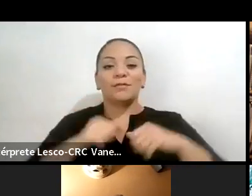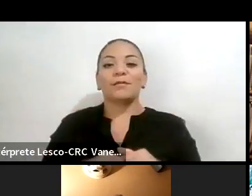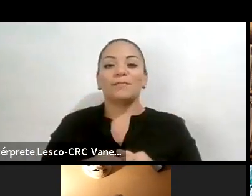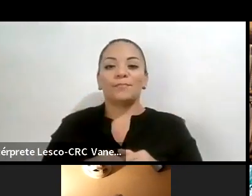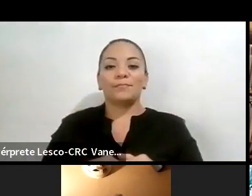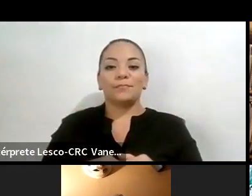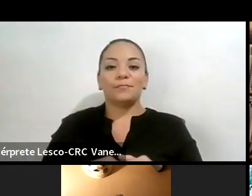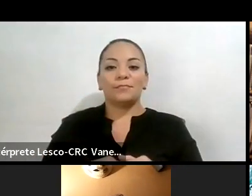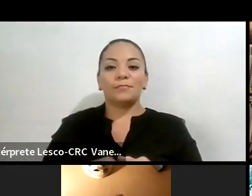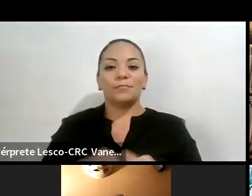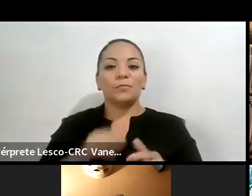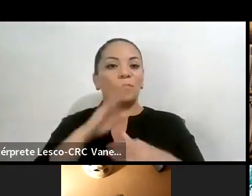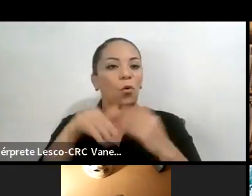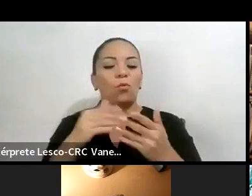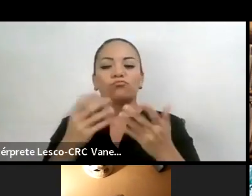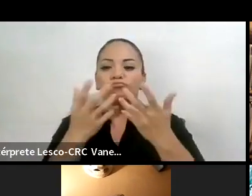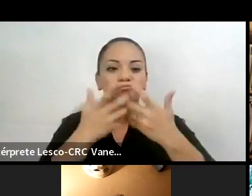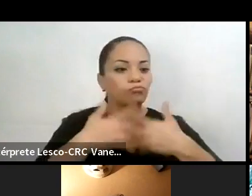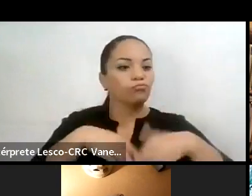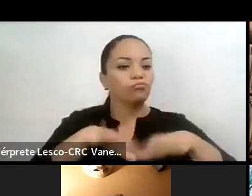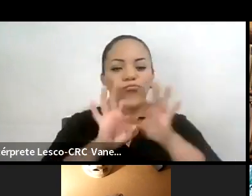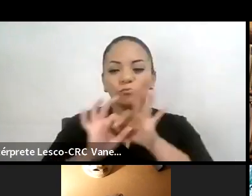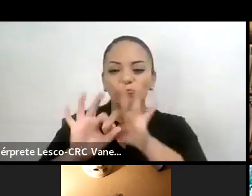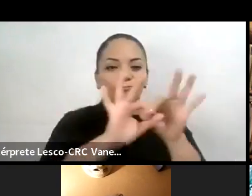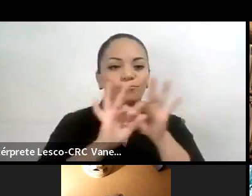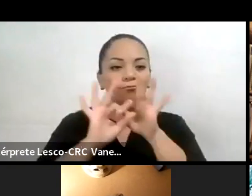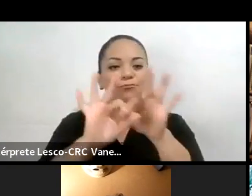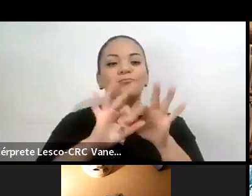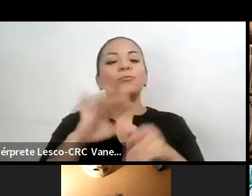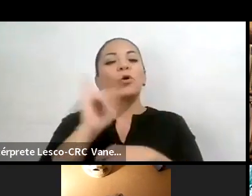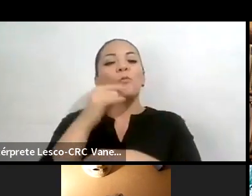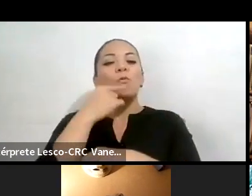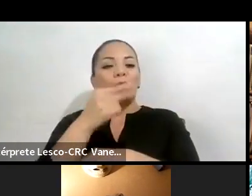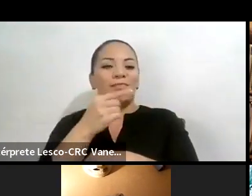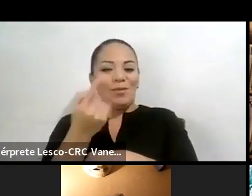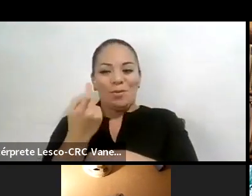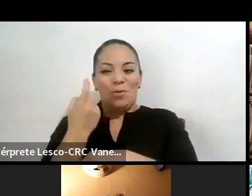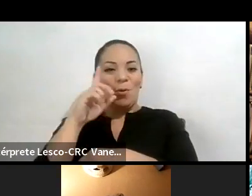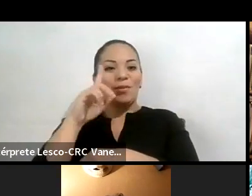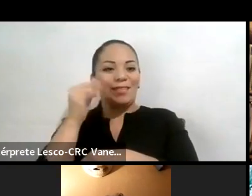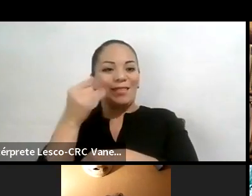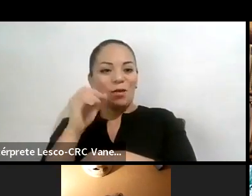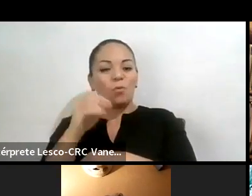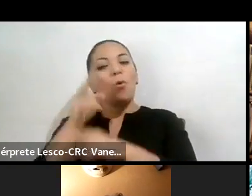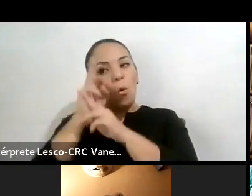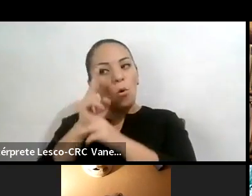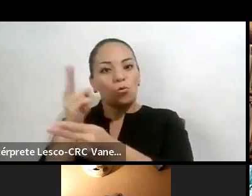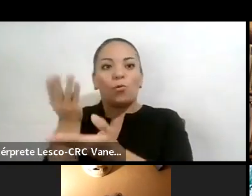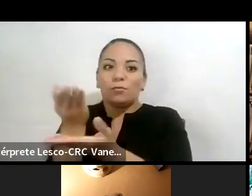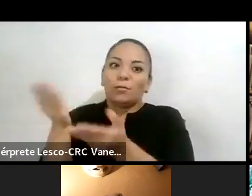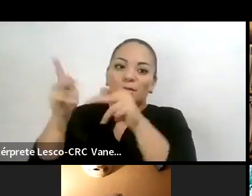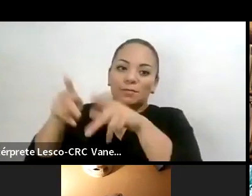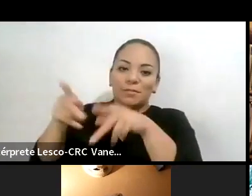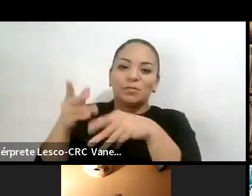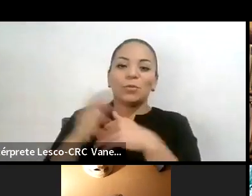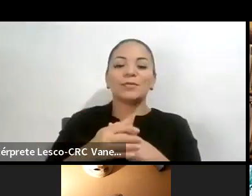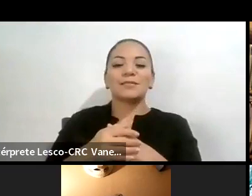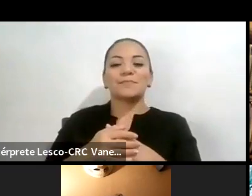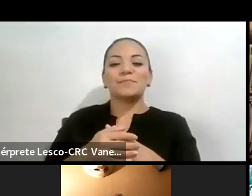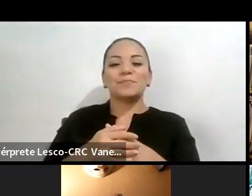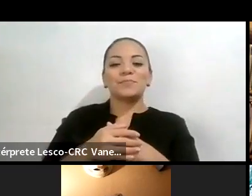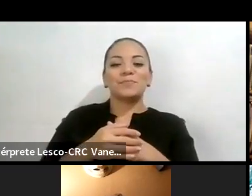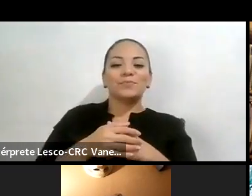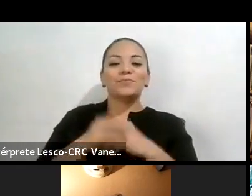esta sinergia y articulación. Entonces, como decía Diego, honor a quien honor merece. Esperamos que